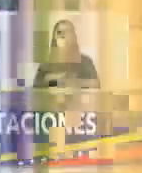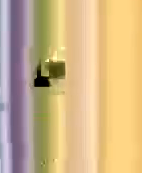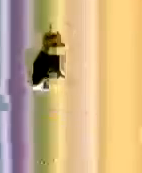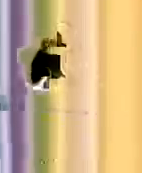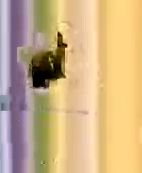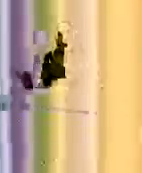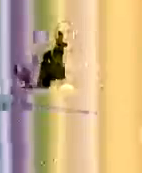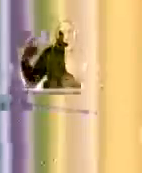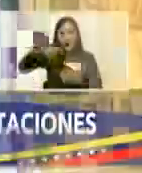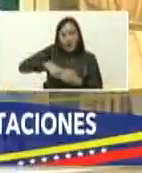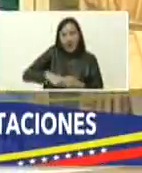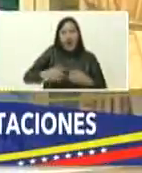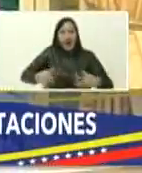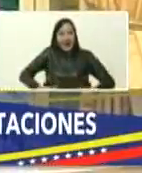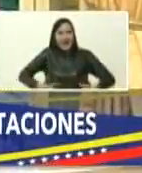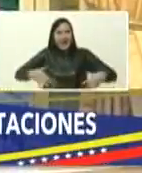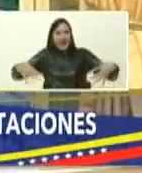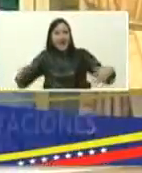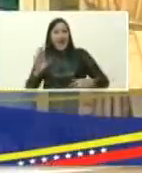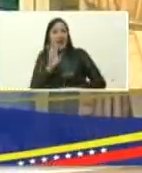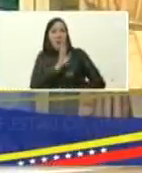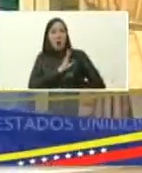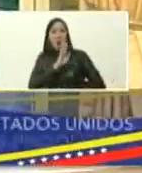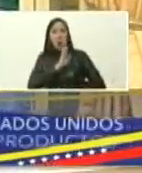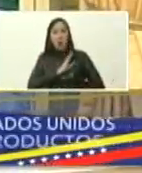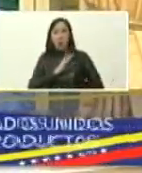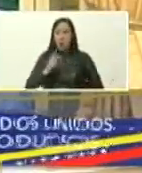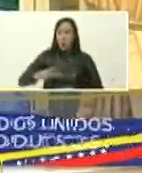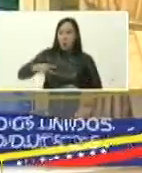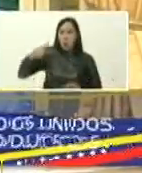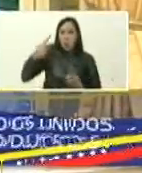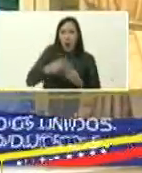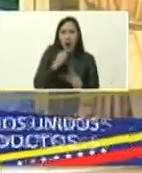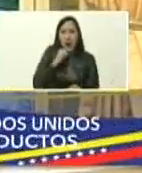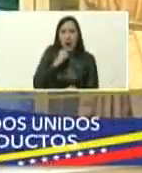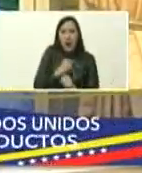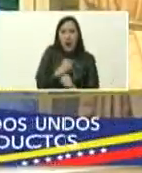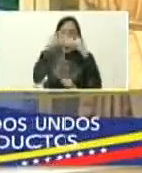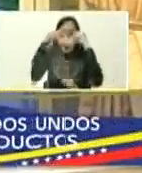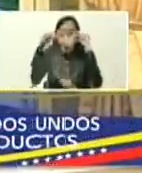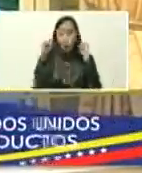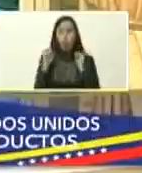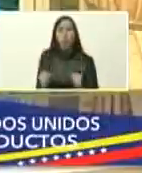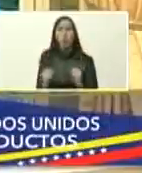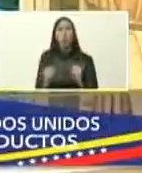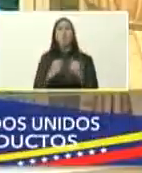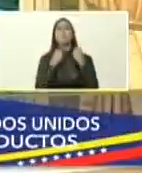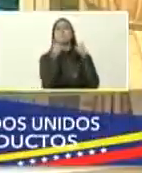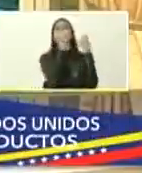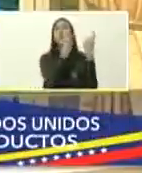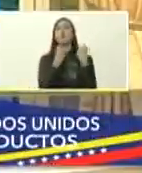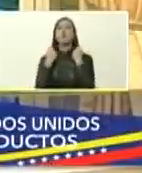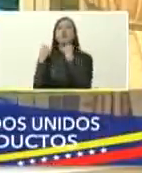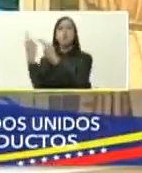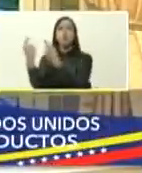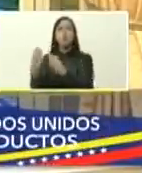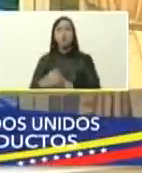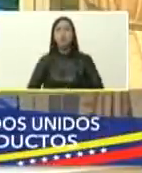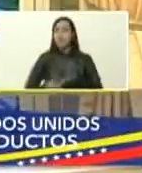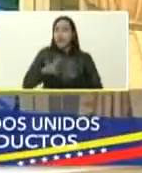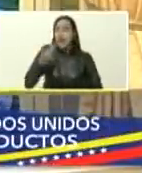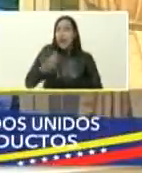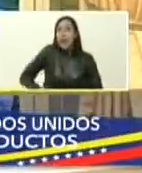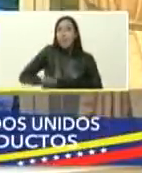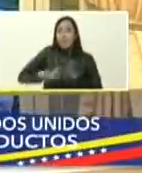genere riquezas desde su vocación y capacidad exportadora. Es muy